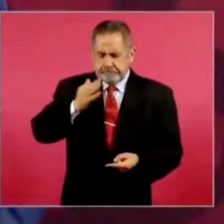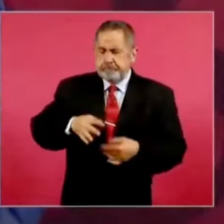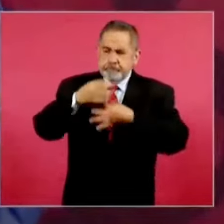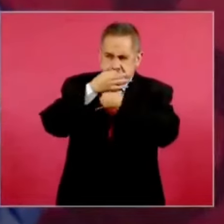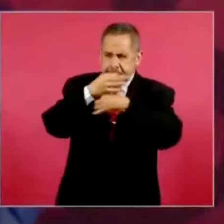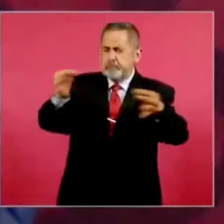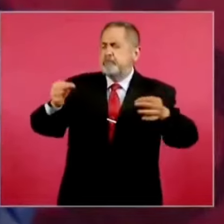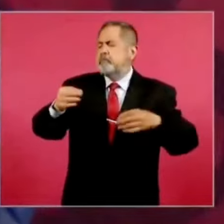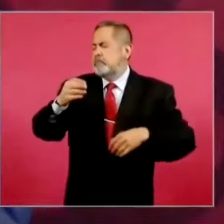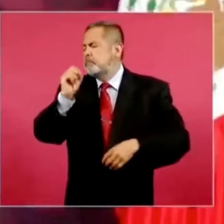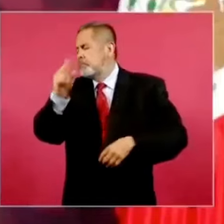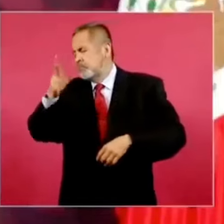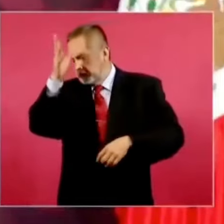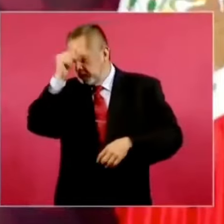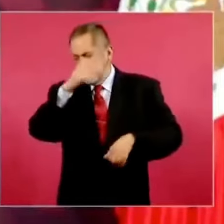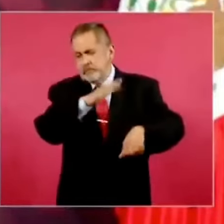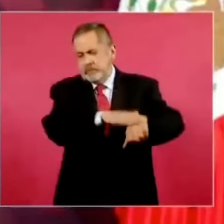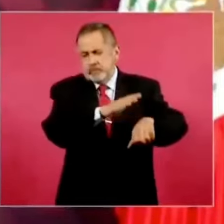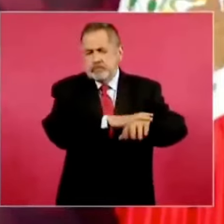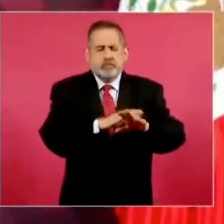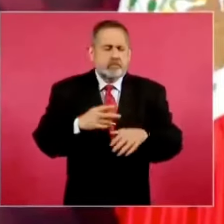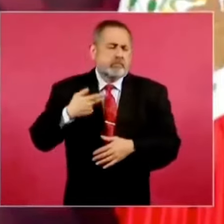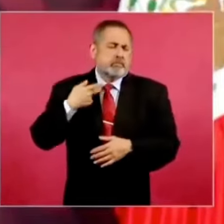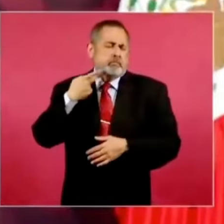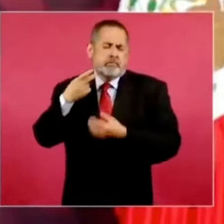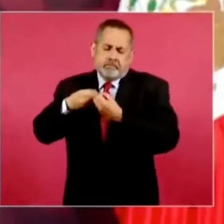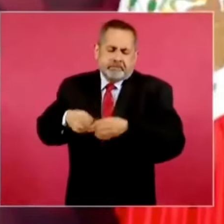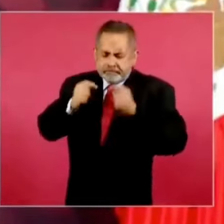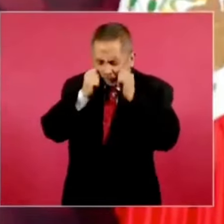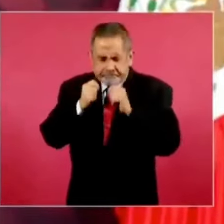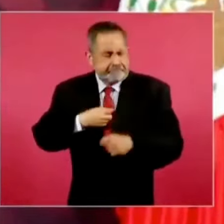pública, políticamente.